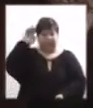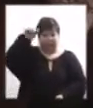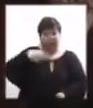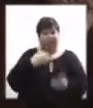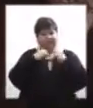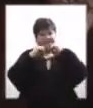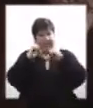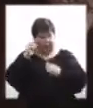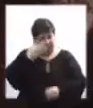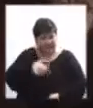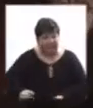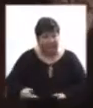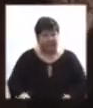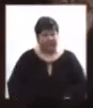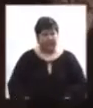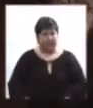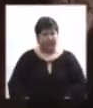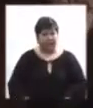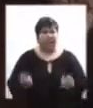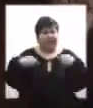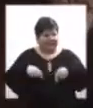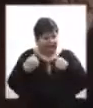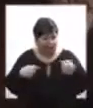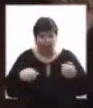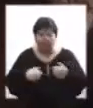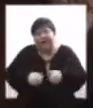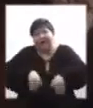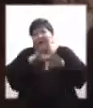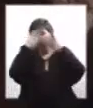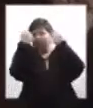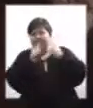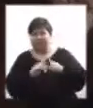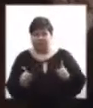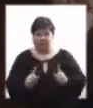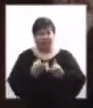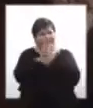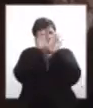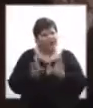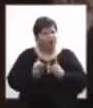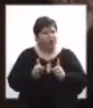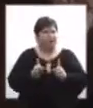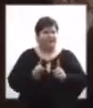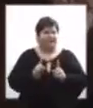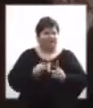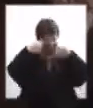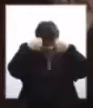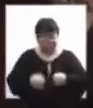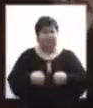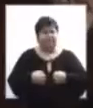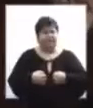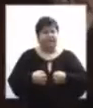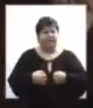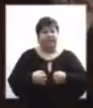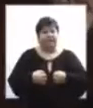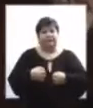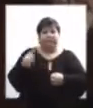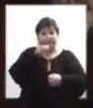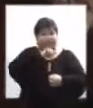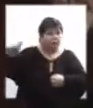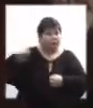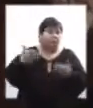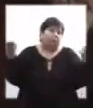secretario de Presidencia yo creo que estas cosas no hay que dejarlas pasar Hay que ser claro y contundente Y si hay algo que denunciar